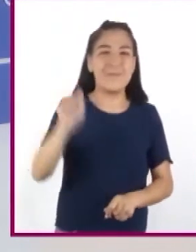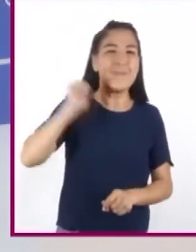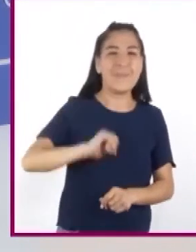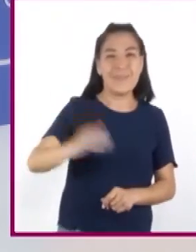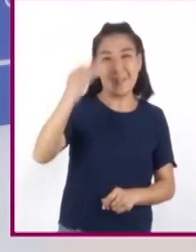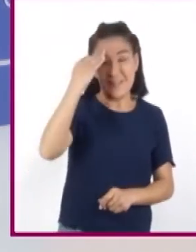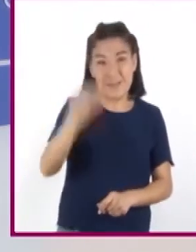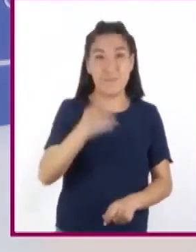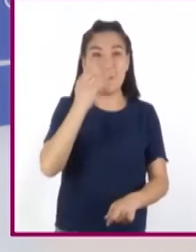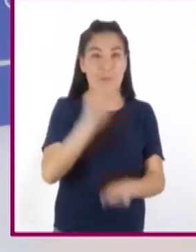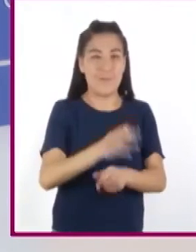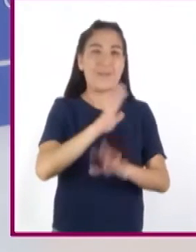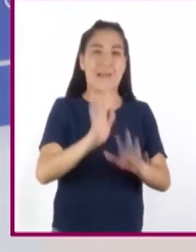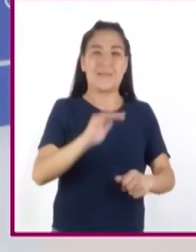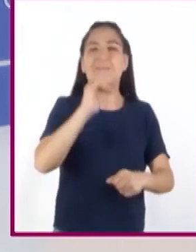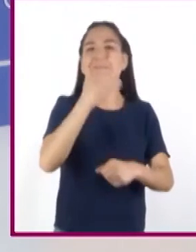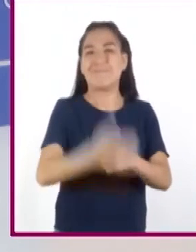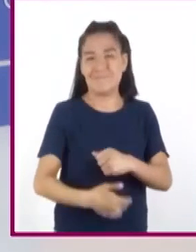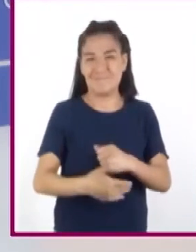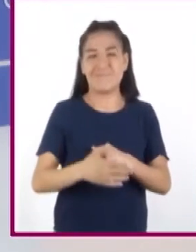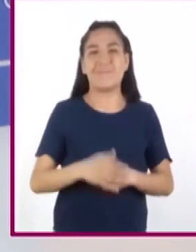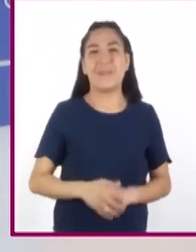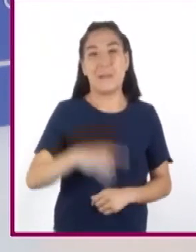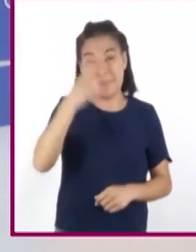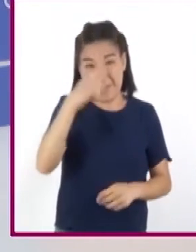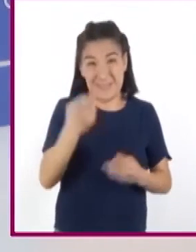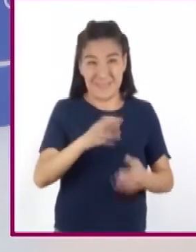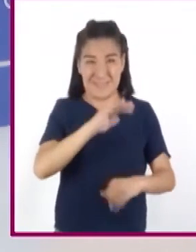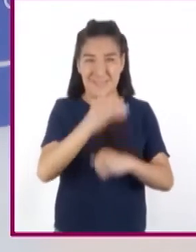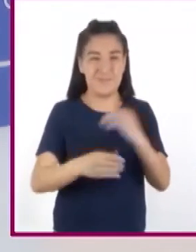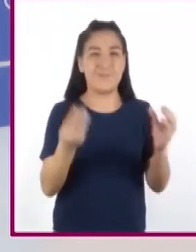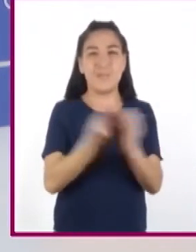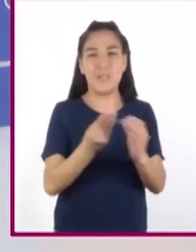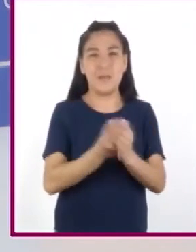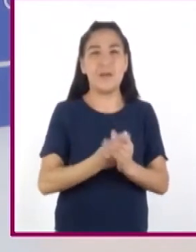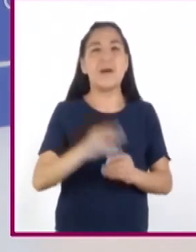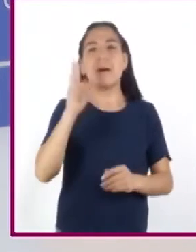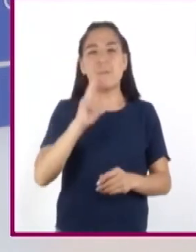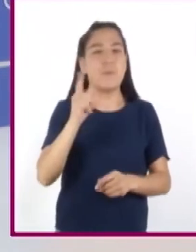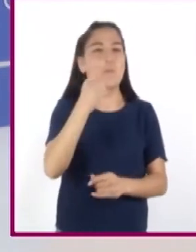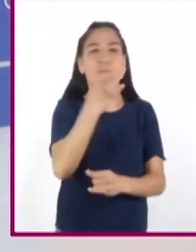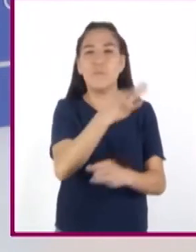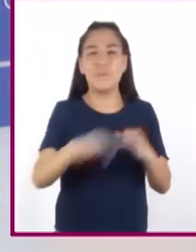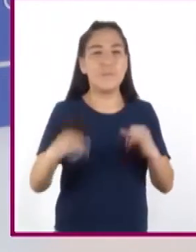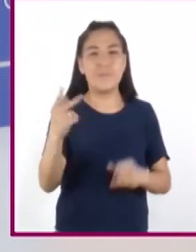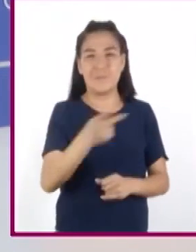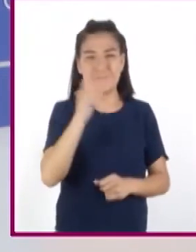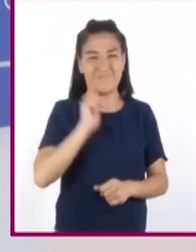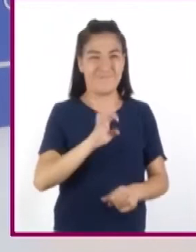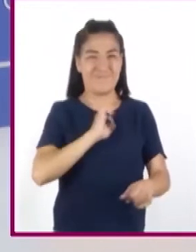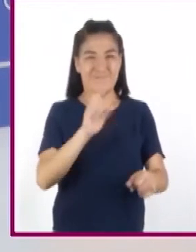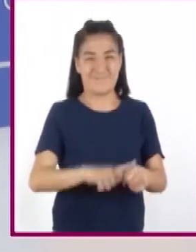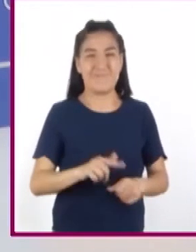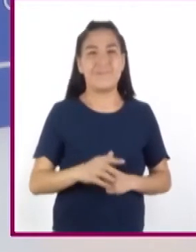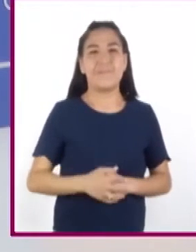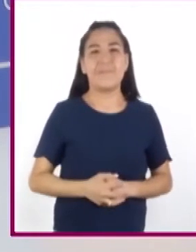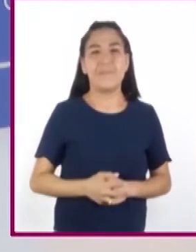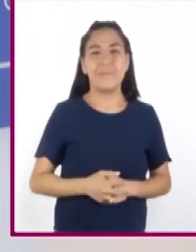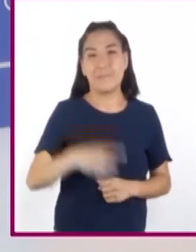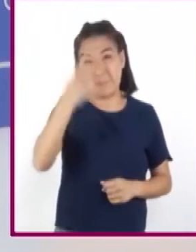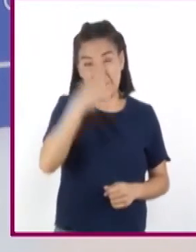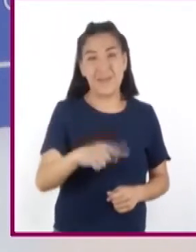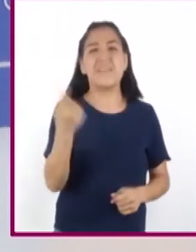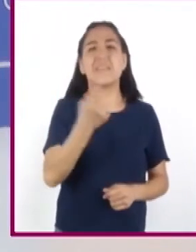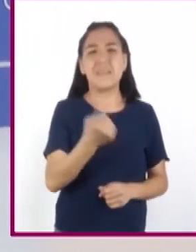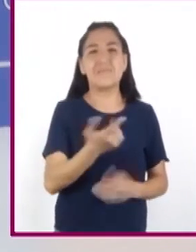de concluir está llegando. Para finalizar, formulamos una última pregunta a nuestra especialista. ¿Para